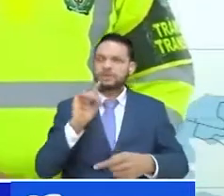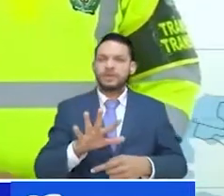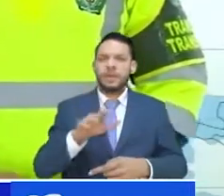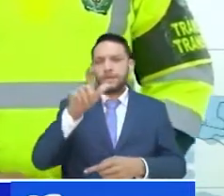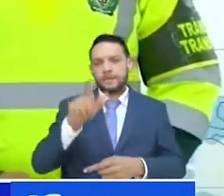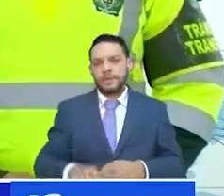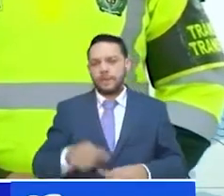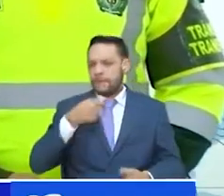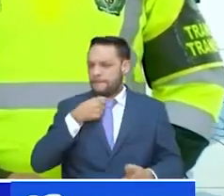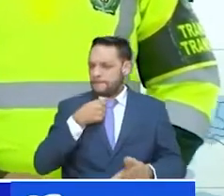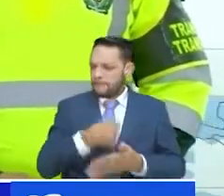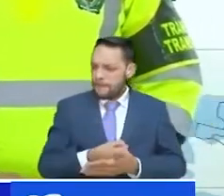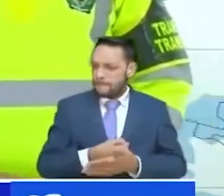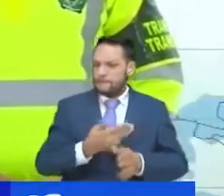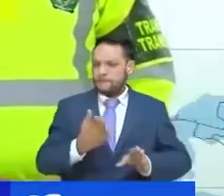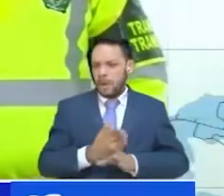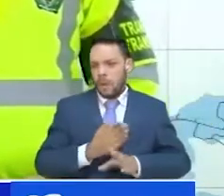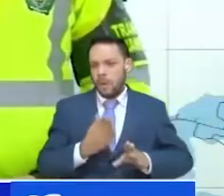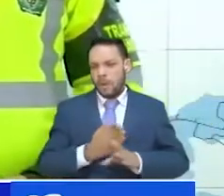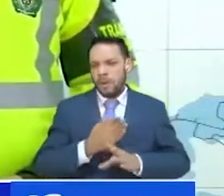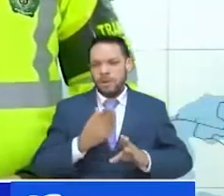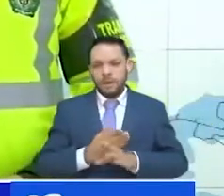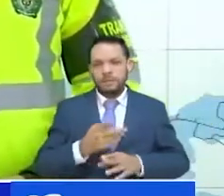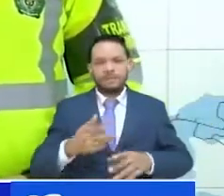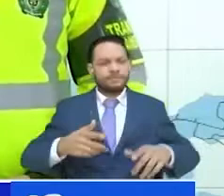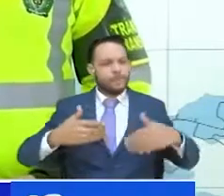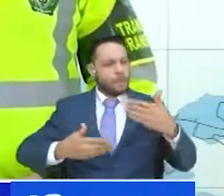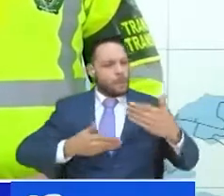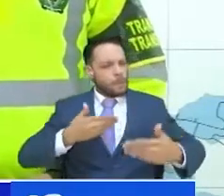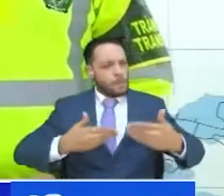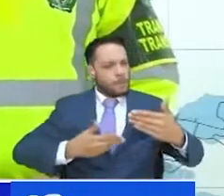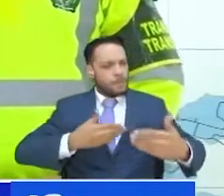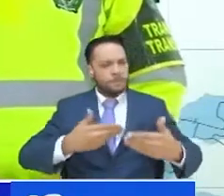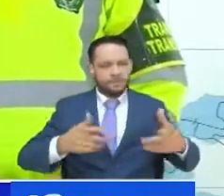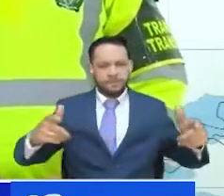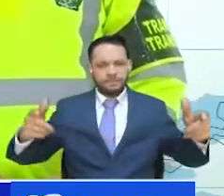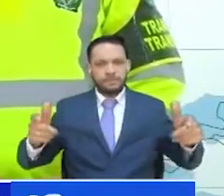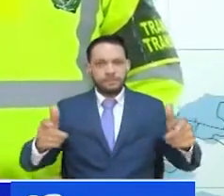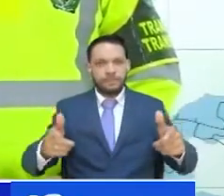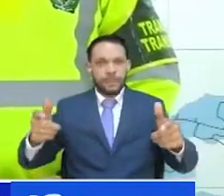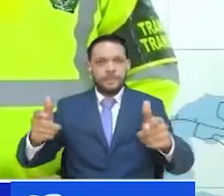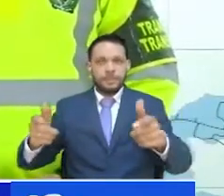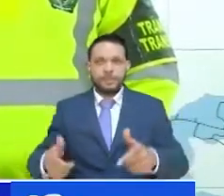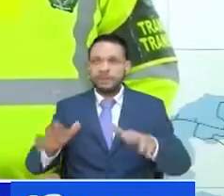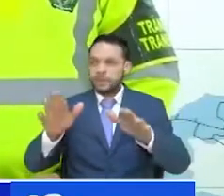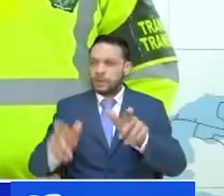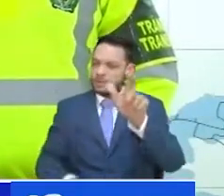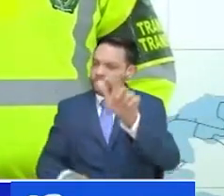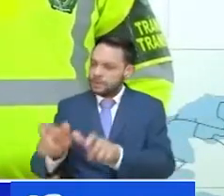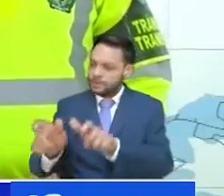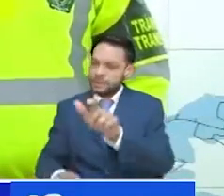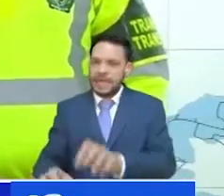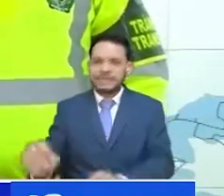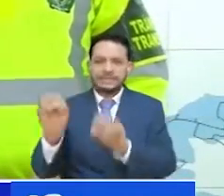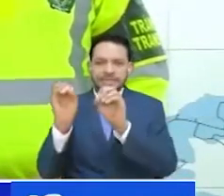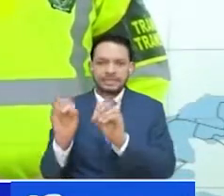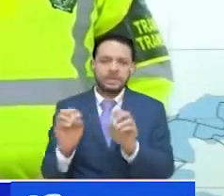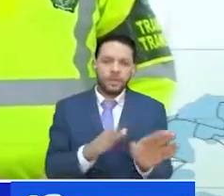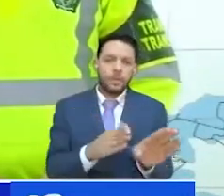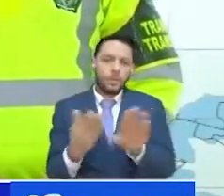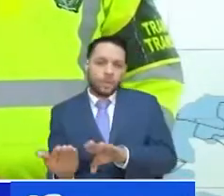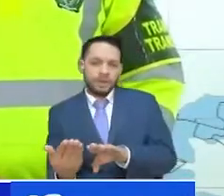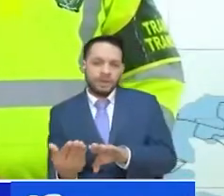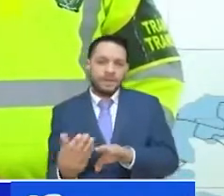año inmediatamente anterior. A pesar de haber una reducción, no descansaremos hasta que estas víctimas fatales sean de 0 muertes en vía y 0